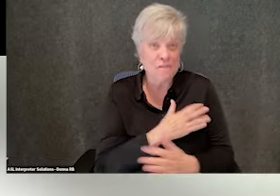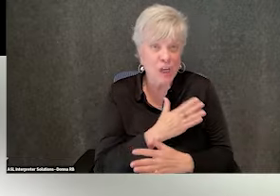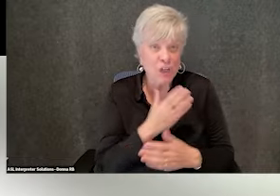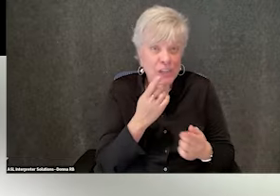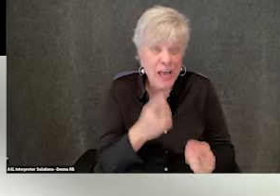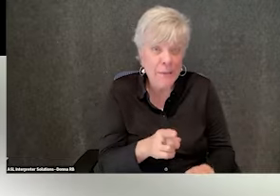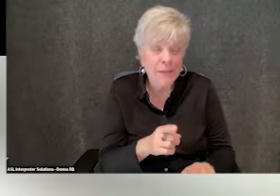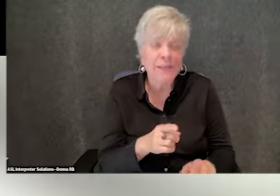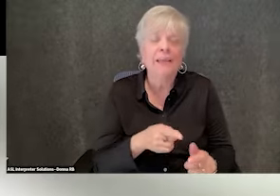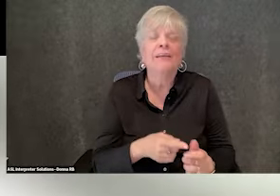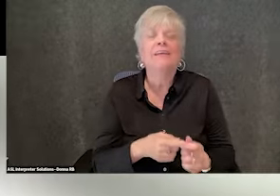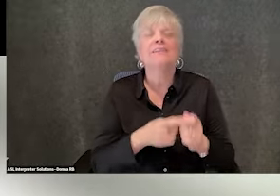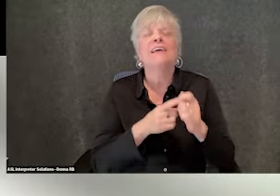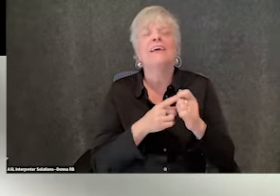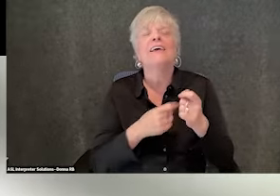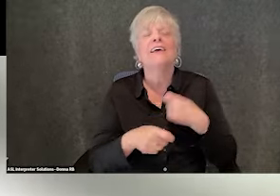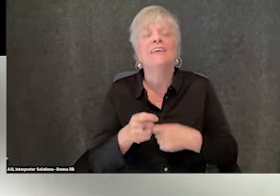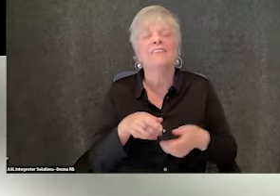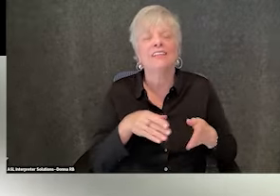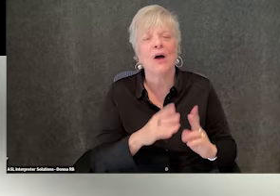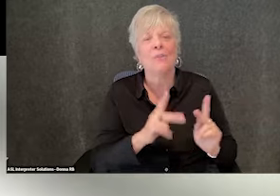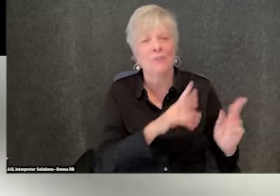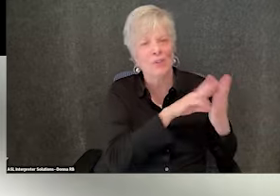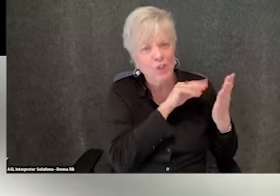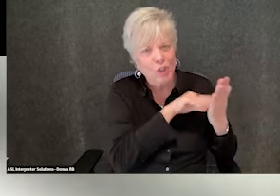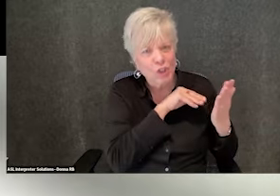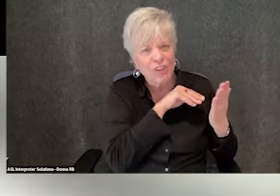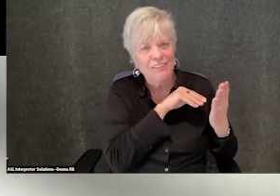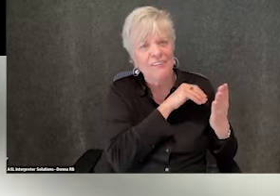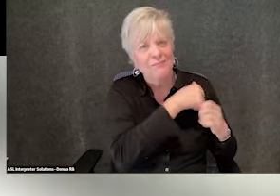miedos sobre esa persona o nuestros miedos